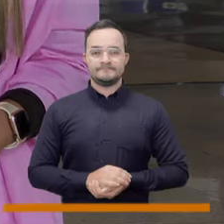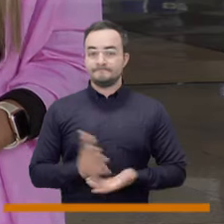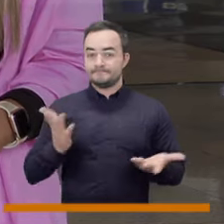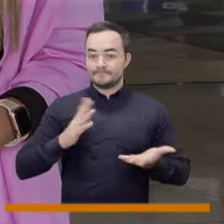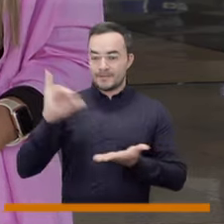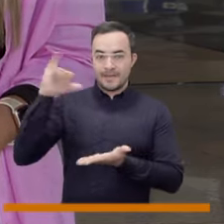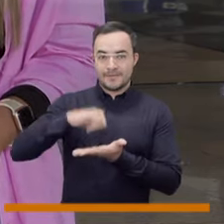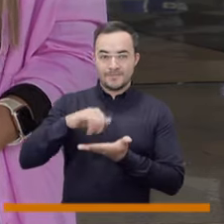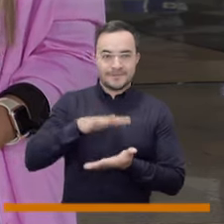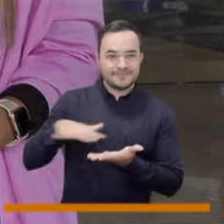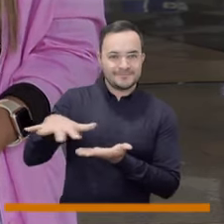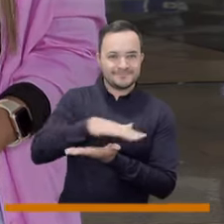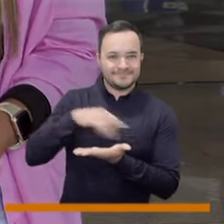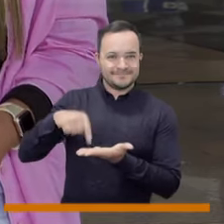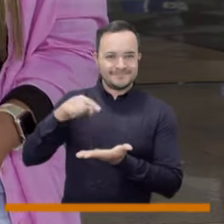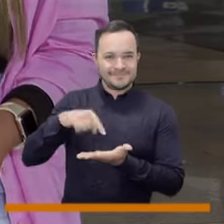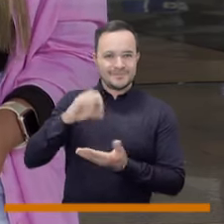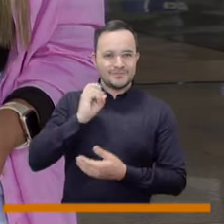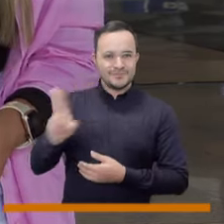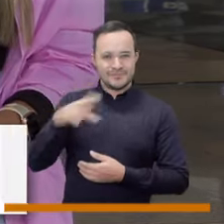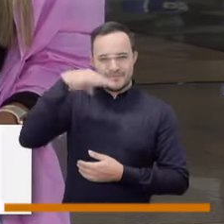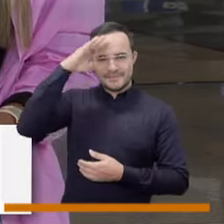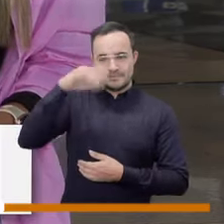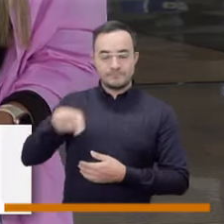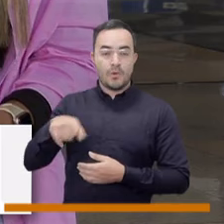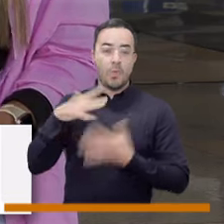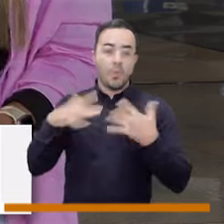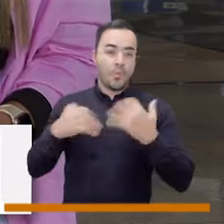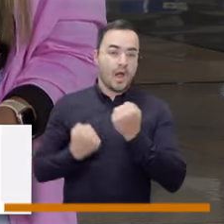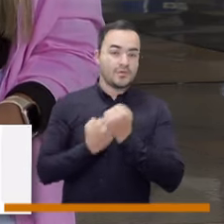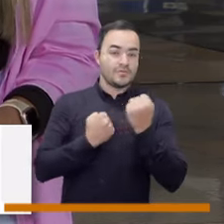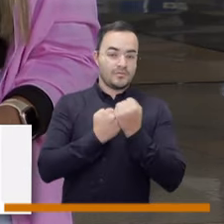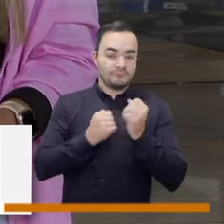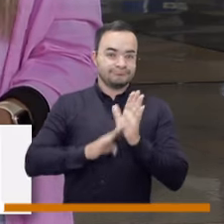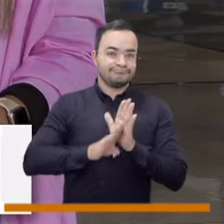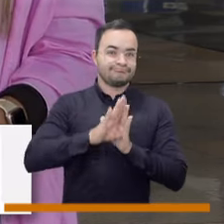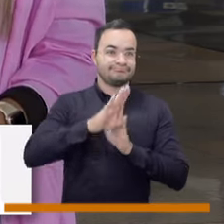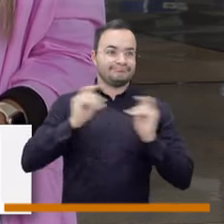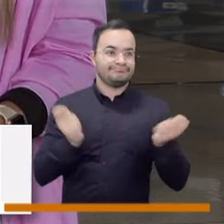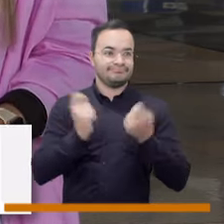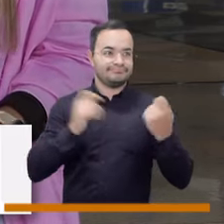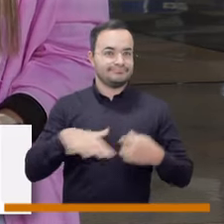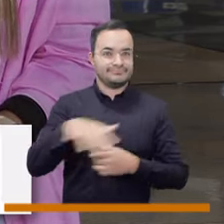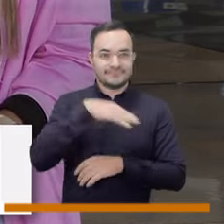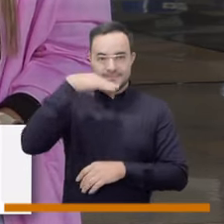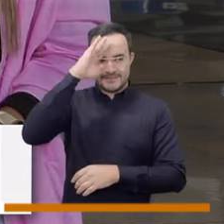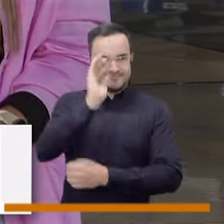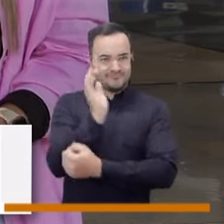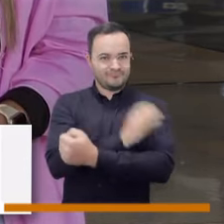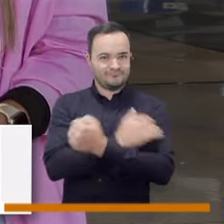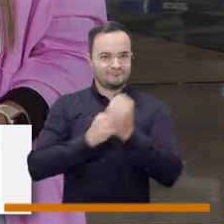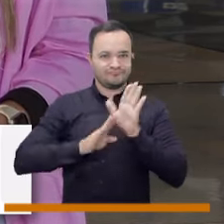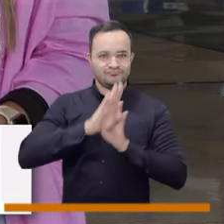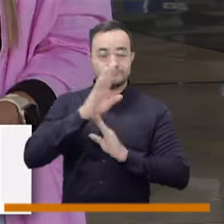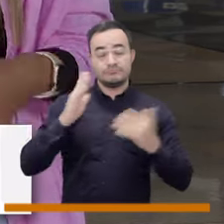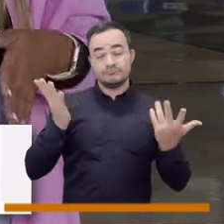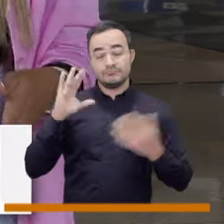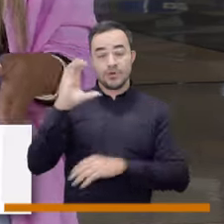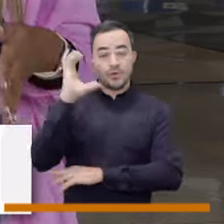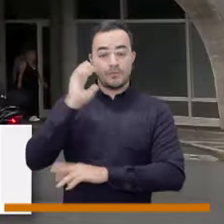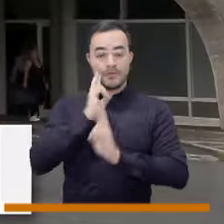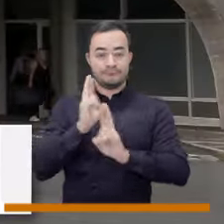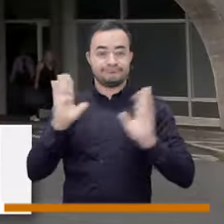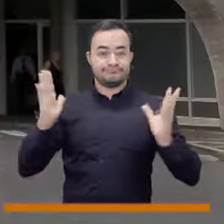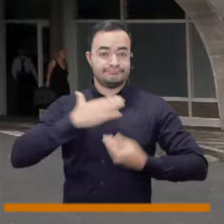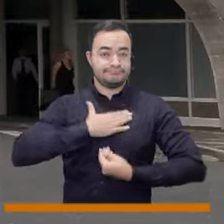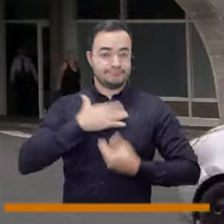aeropuerto Olaya Herrera ha sido palanca para nuestro desarrollo y pujanza. Como bien de interés cultural de la nación, en